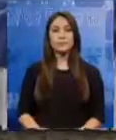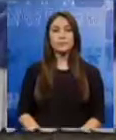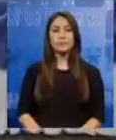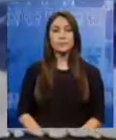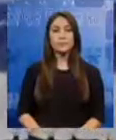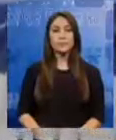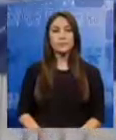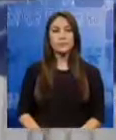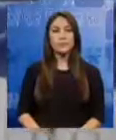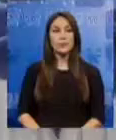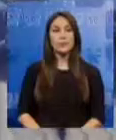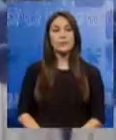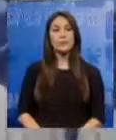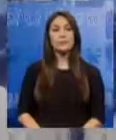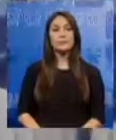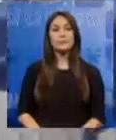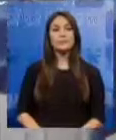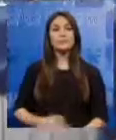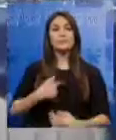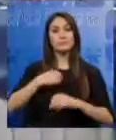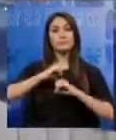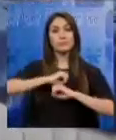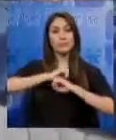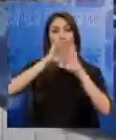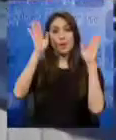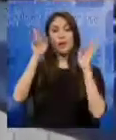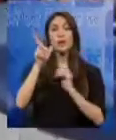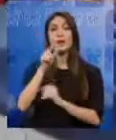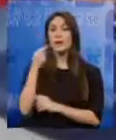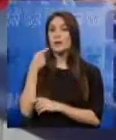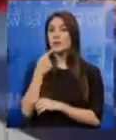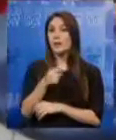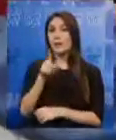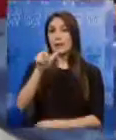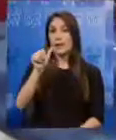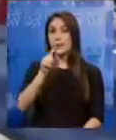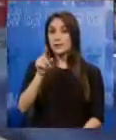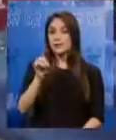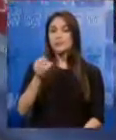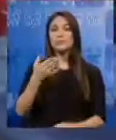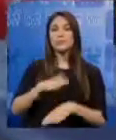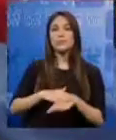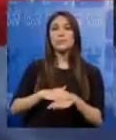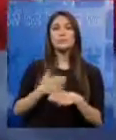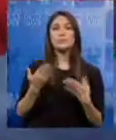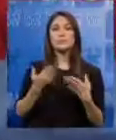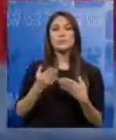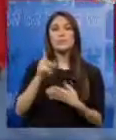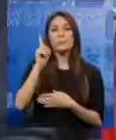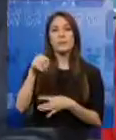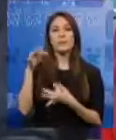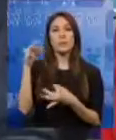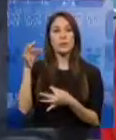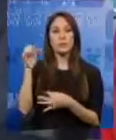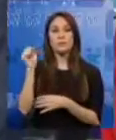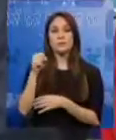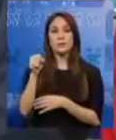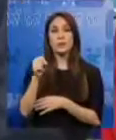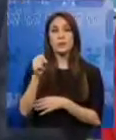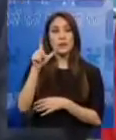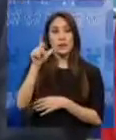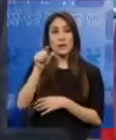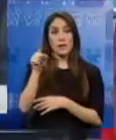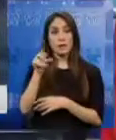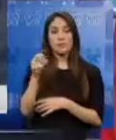Se deja claro que lo dicho por el señor Lasso es en base a la publicación de Mil Hojas. Sí, señor. Lo que hizo Guillermo